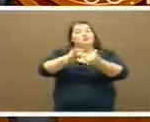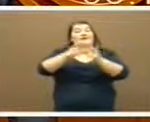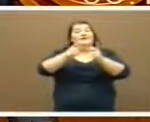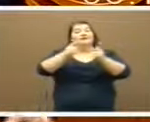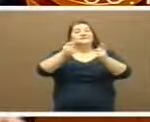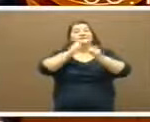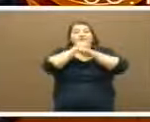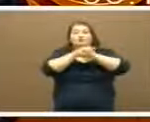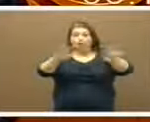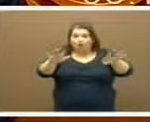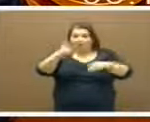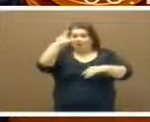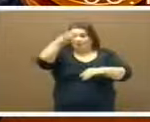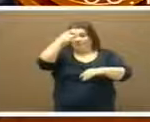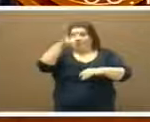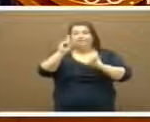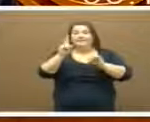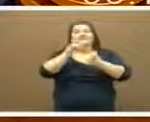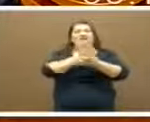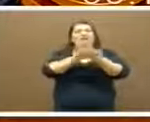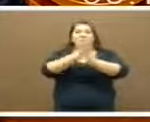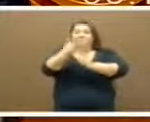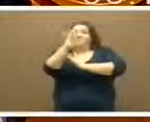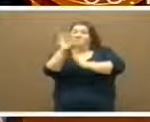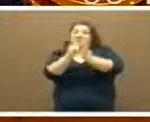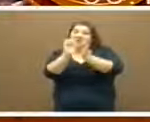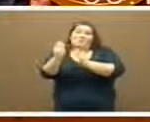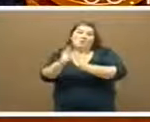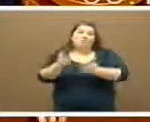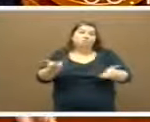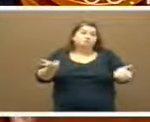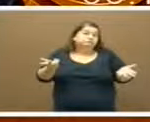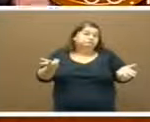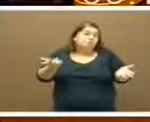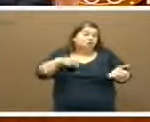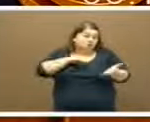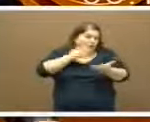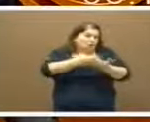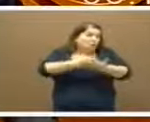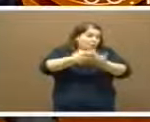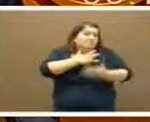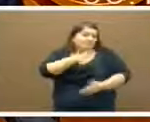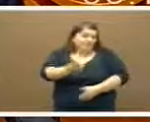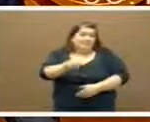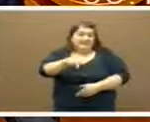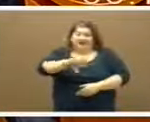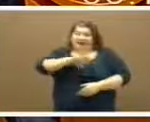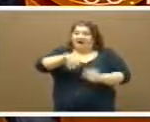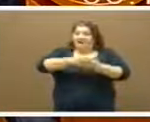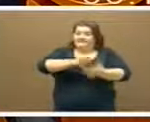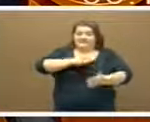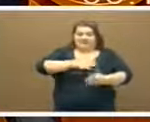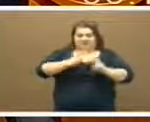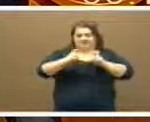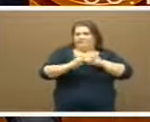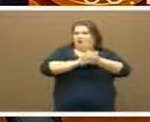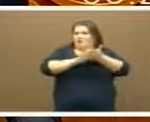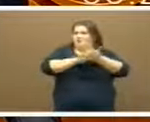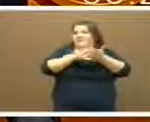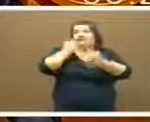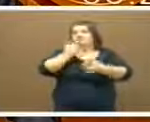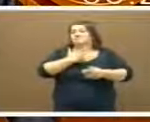la cultura taurina realmente solo se está hablando de 40.000 euros? Nosotros estamos dispuestos a estudiarlo. De aquí a mañana nos sentaremos, vemos si